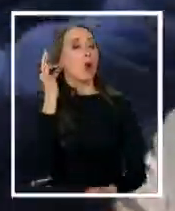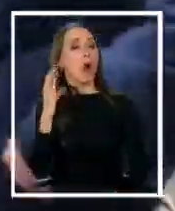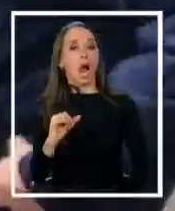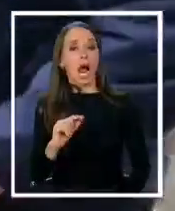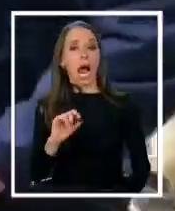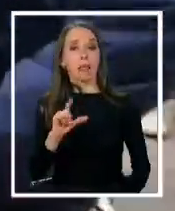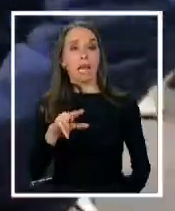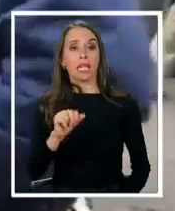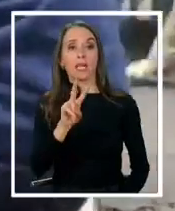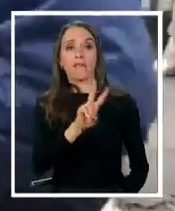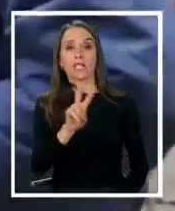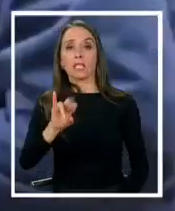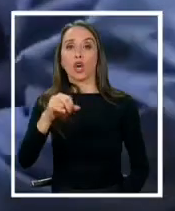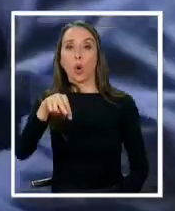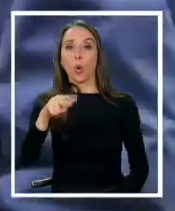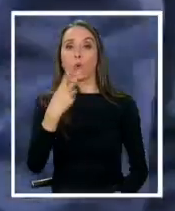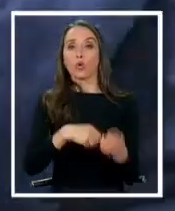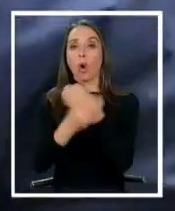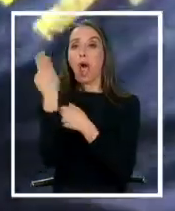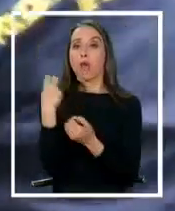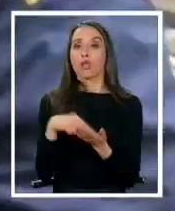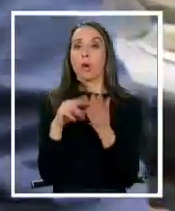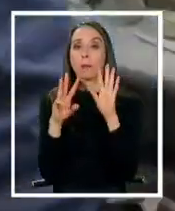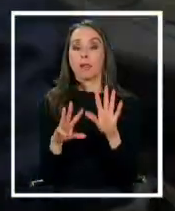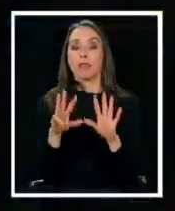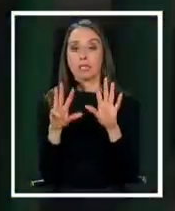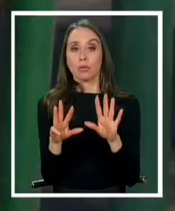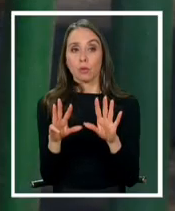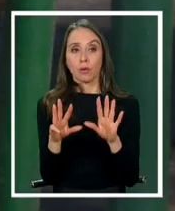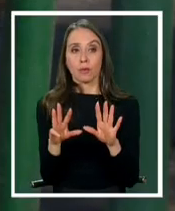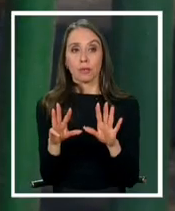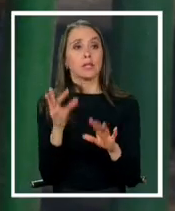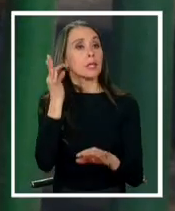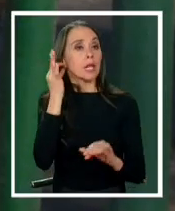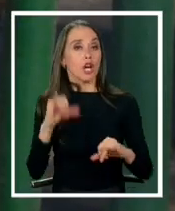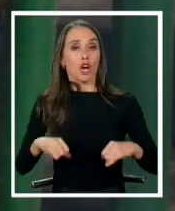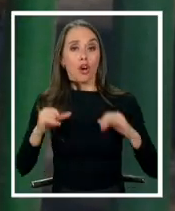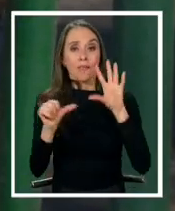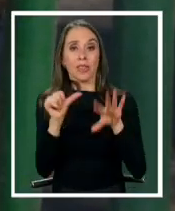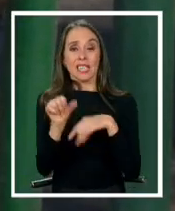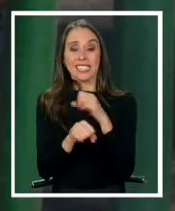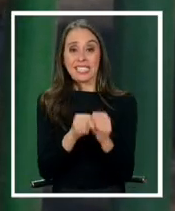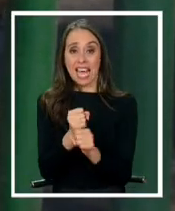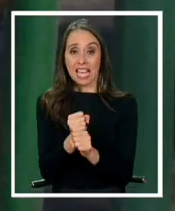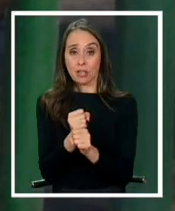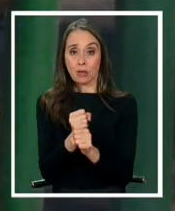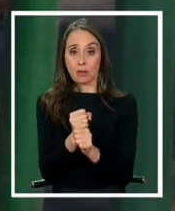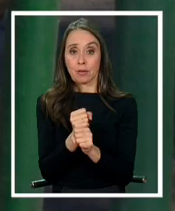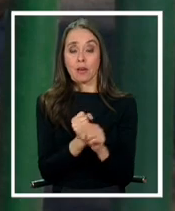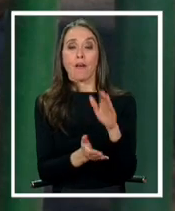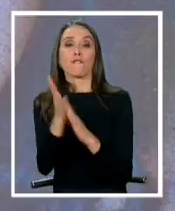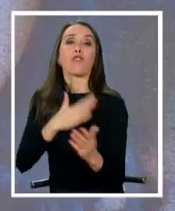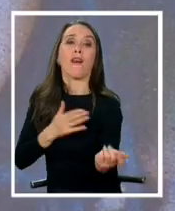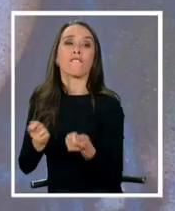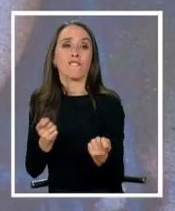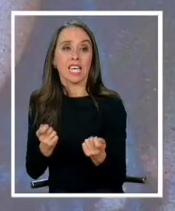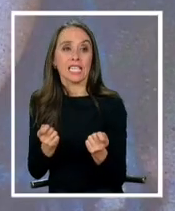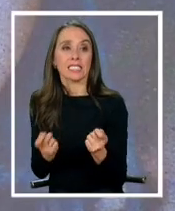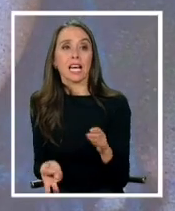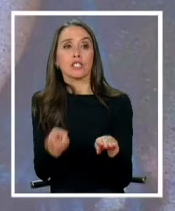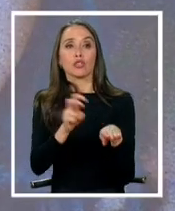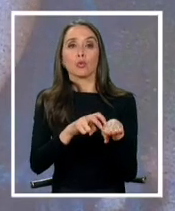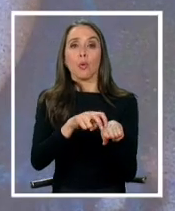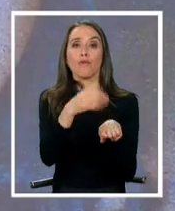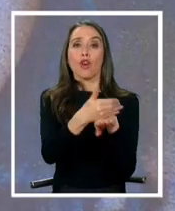Catalina el 22 de junio del 2019. La joven de 16 años volvía de una fiesta cuando subió al